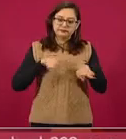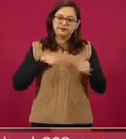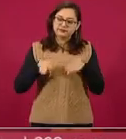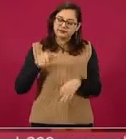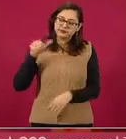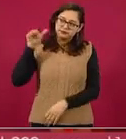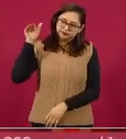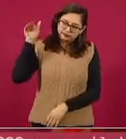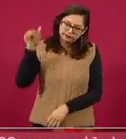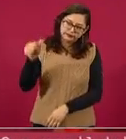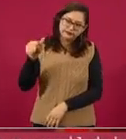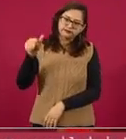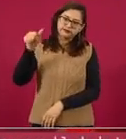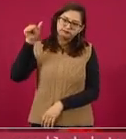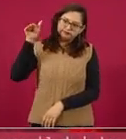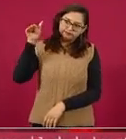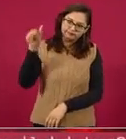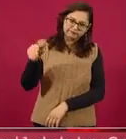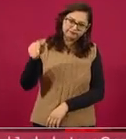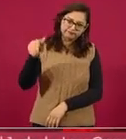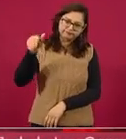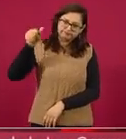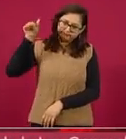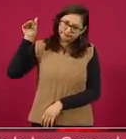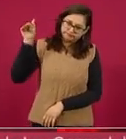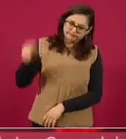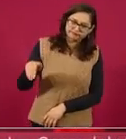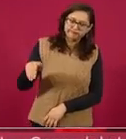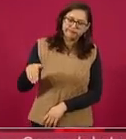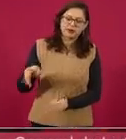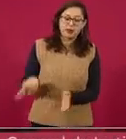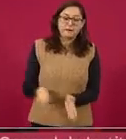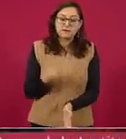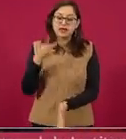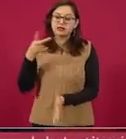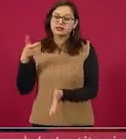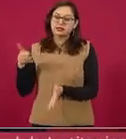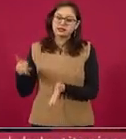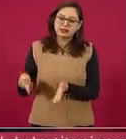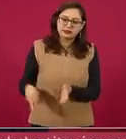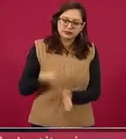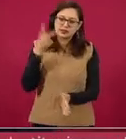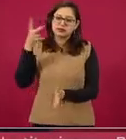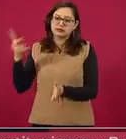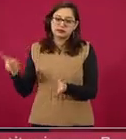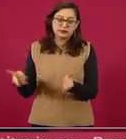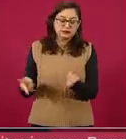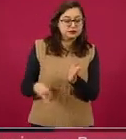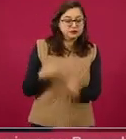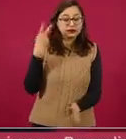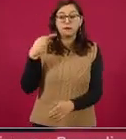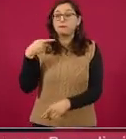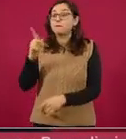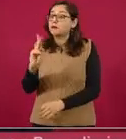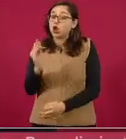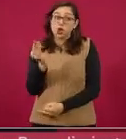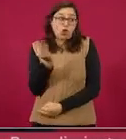es estar empujando el elefante, pero todos tenemos que empujar el elefante. O